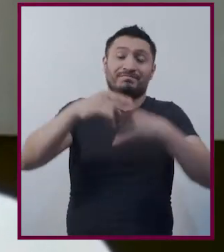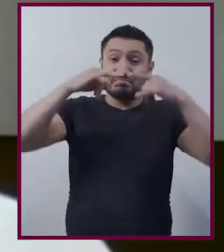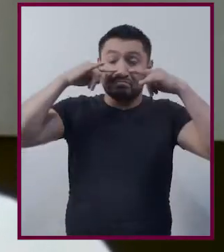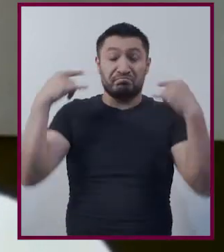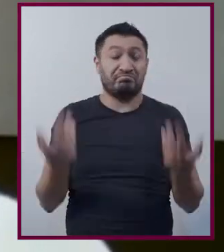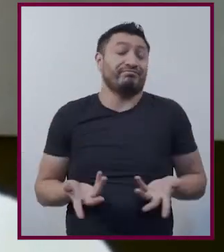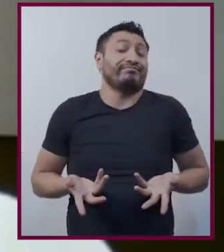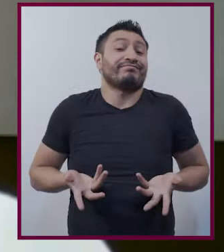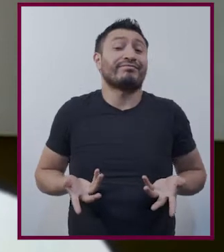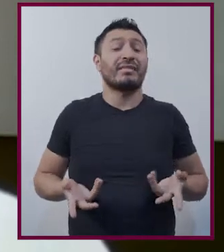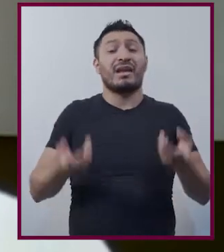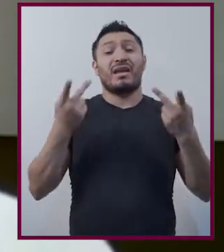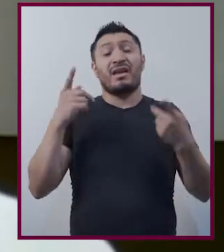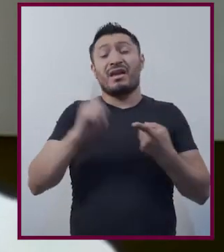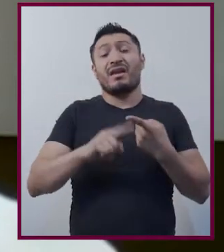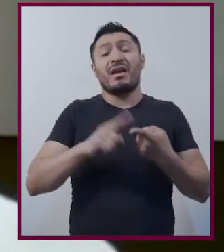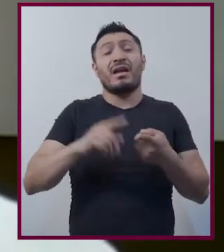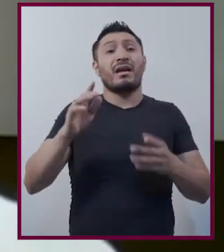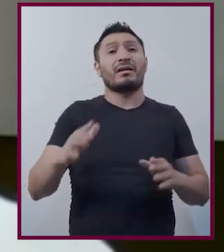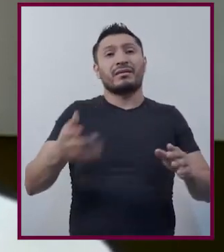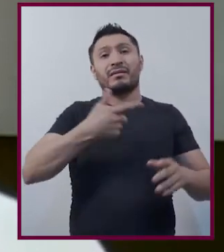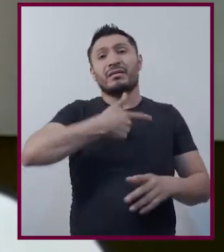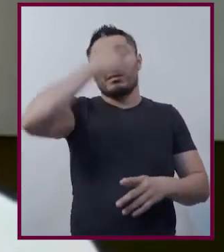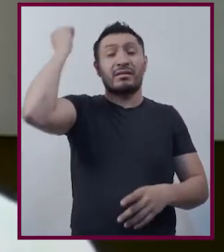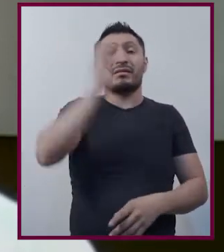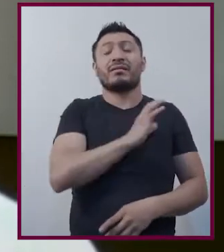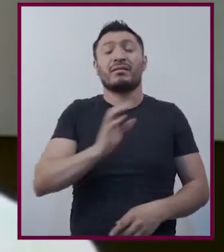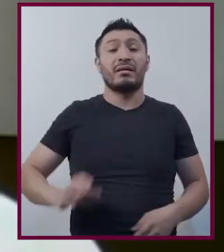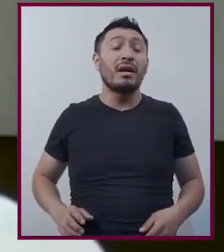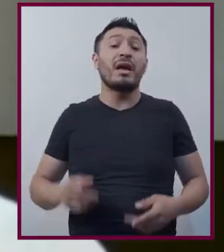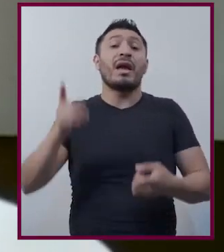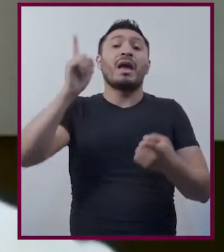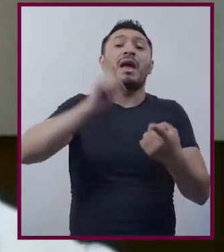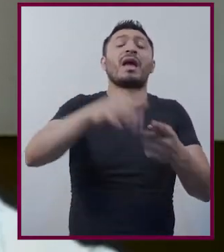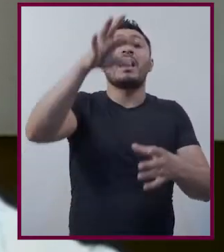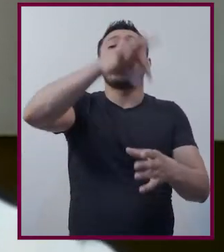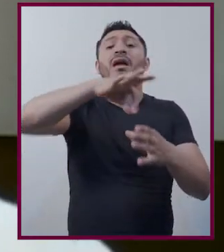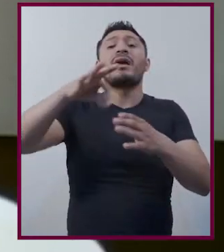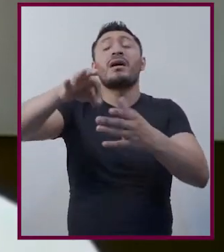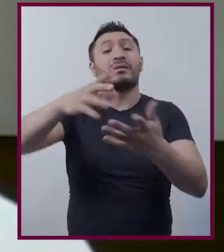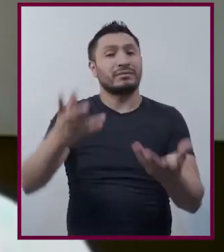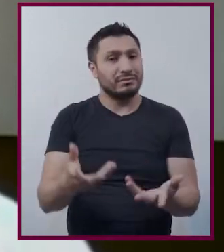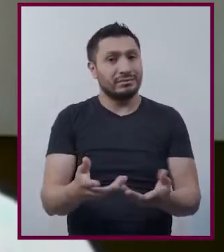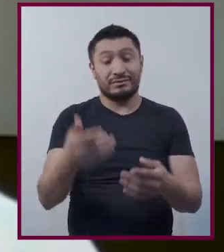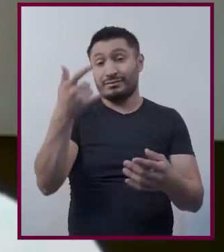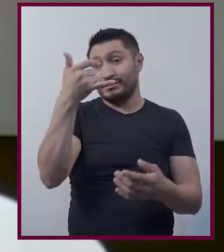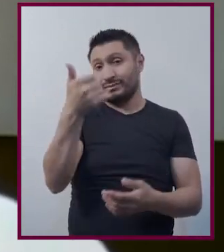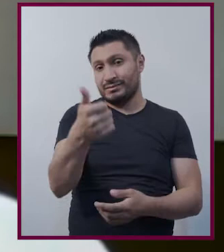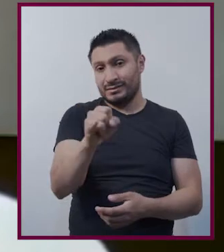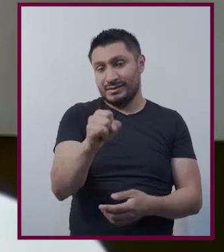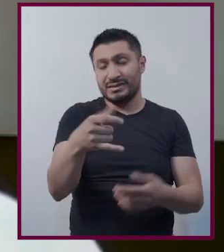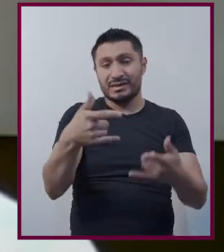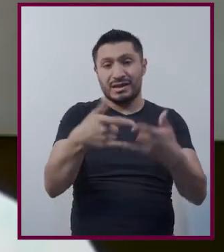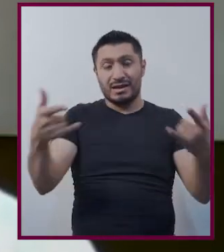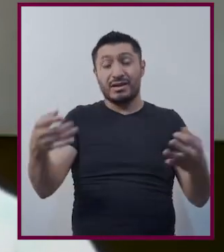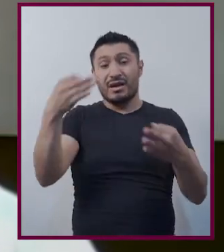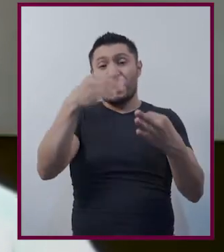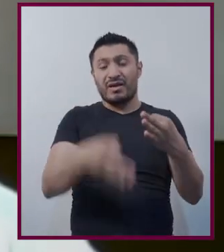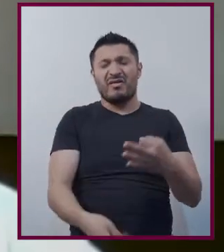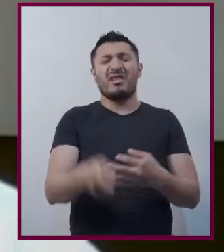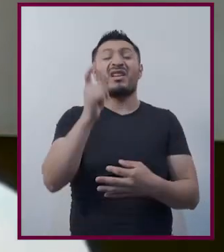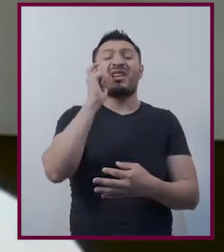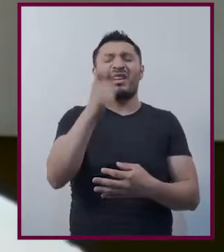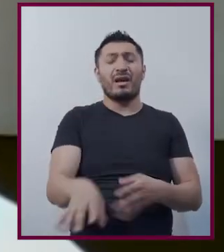se postulaban y quienes votaban por ellos. En este sentido, con el fin de la historia, se supone que transitamos a un